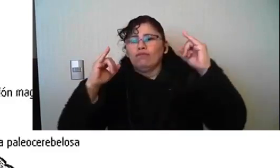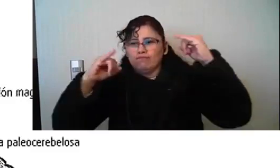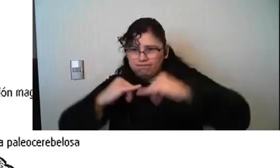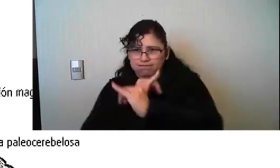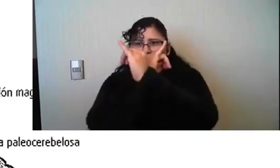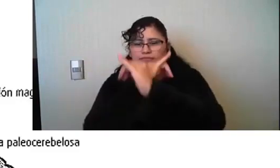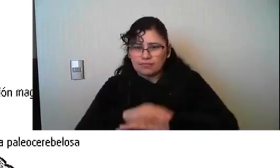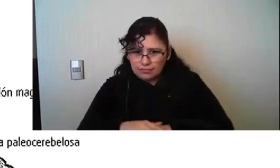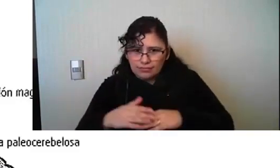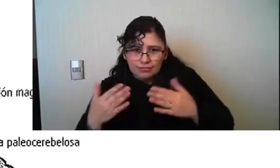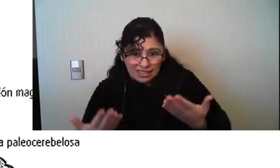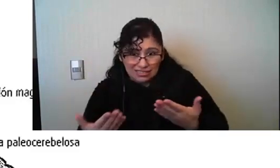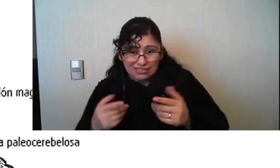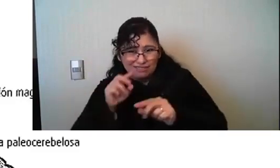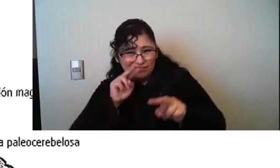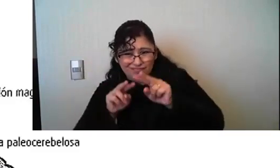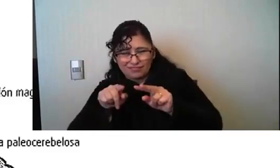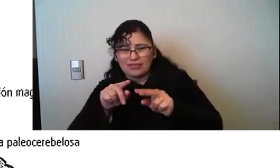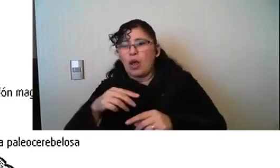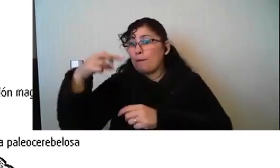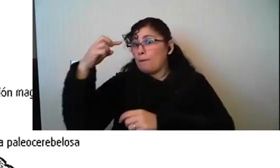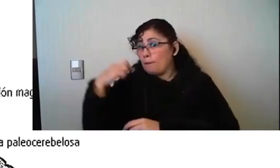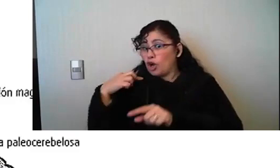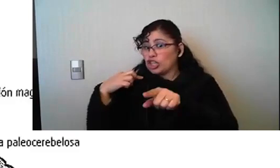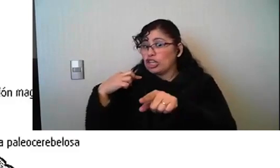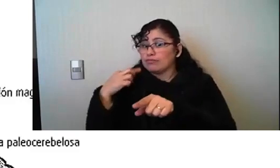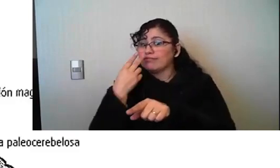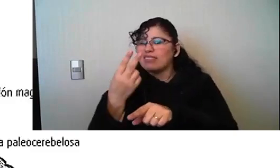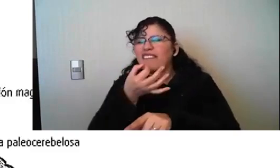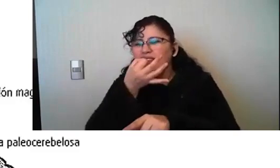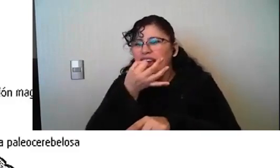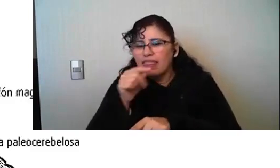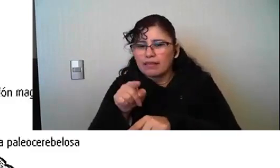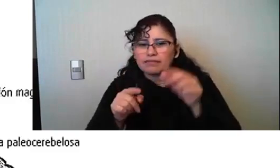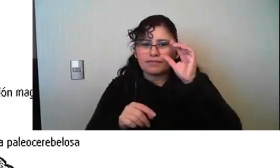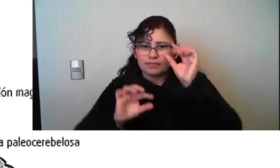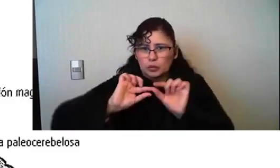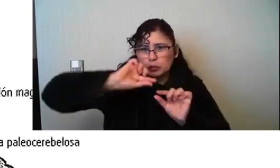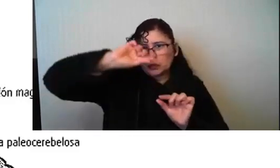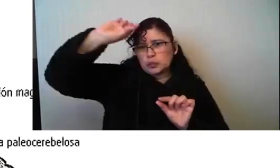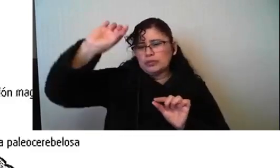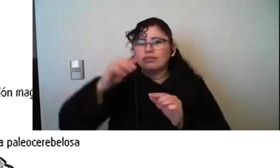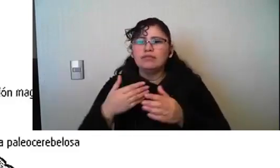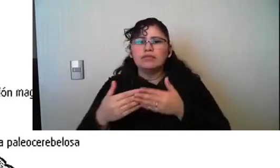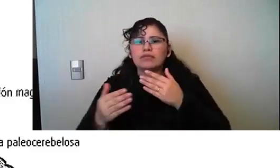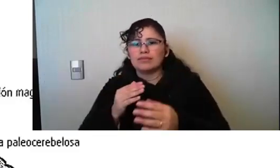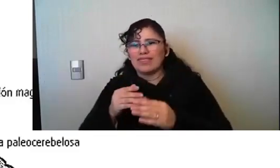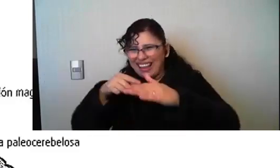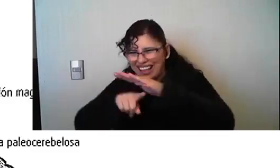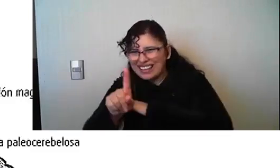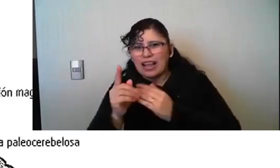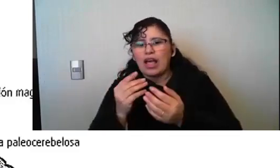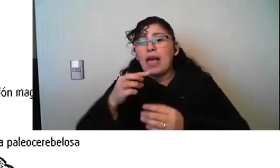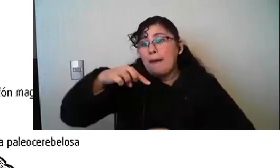se fijan aquí, el posterior está ingresado por el pedúnculo cerebeloso